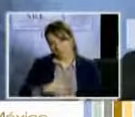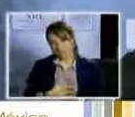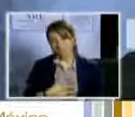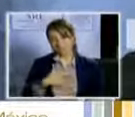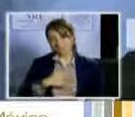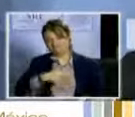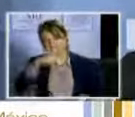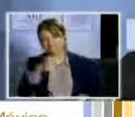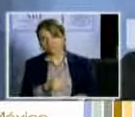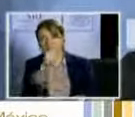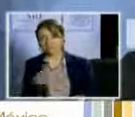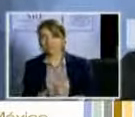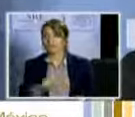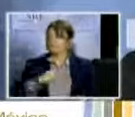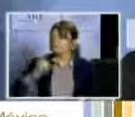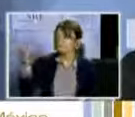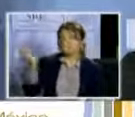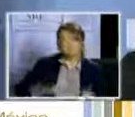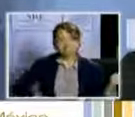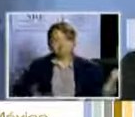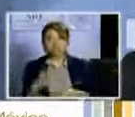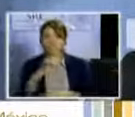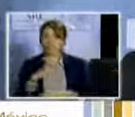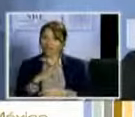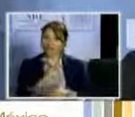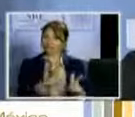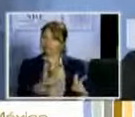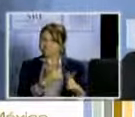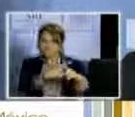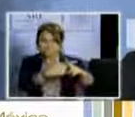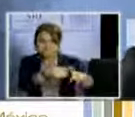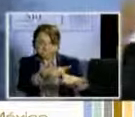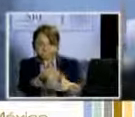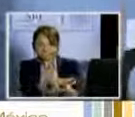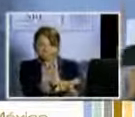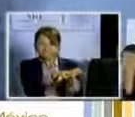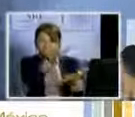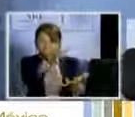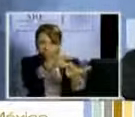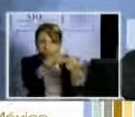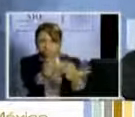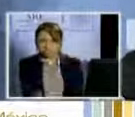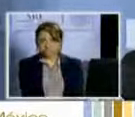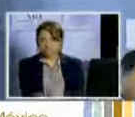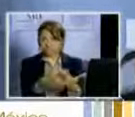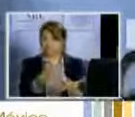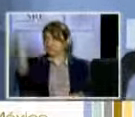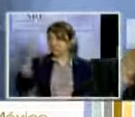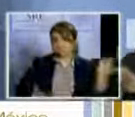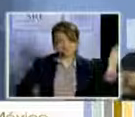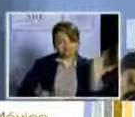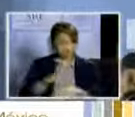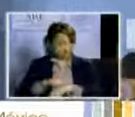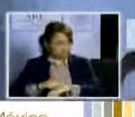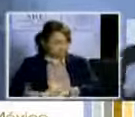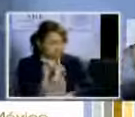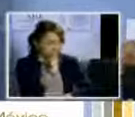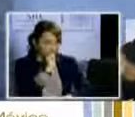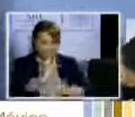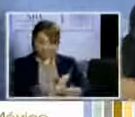todas las armas que alimentan el crimen organizado de manera ilícita, pero que llegan a México, y el Tratado de Comercio de